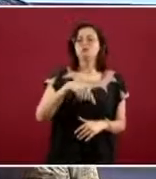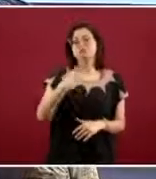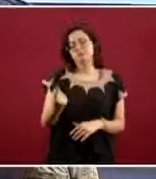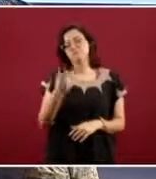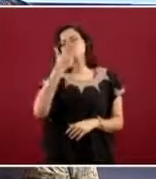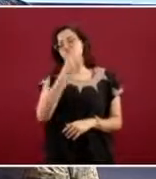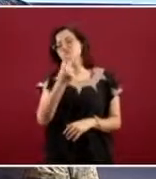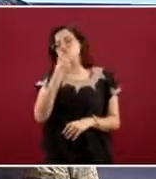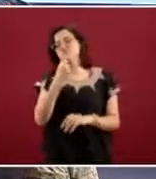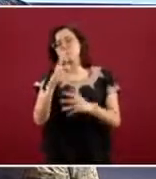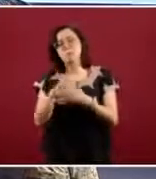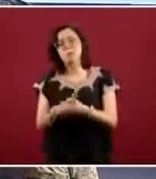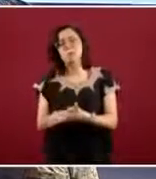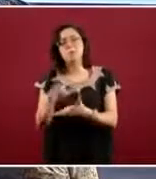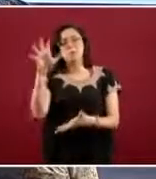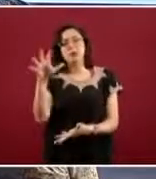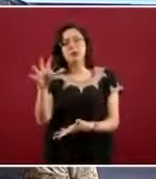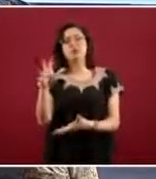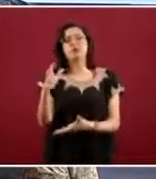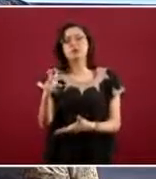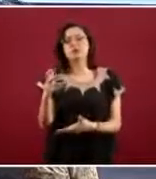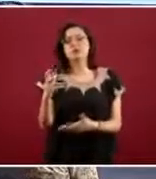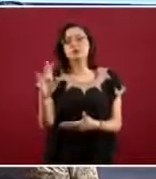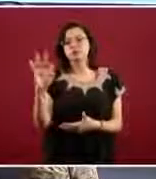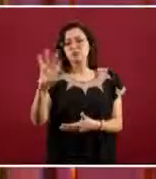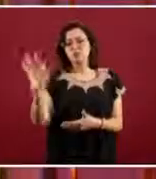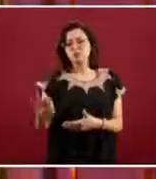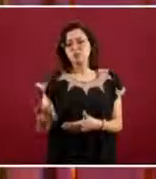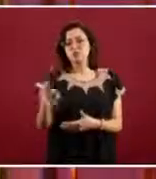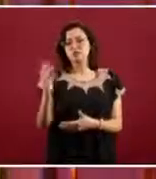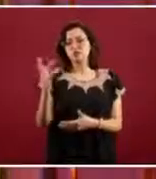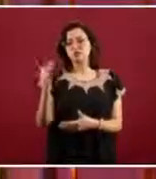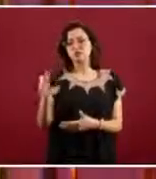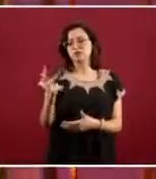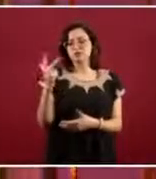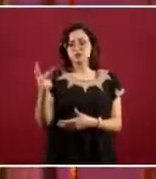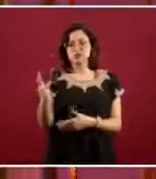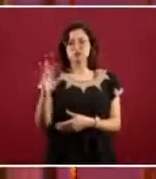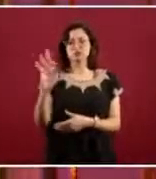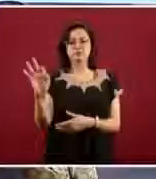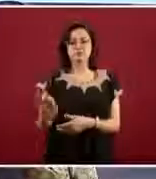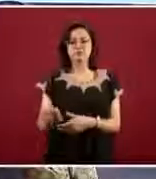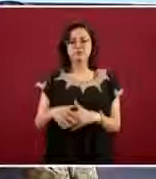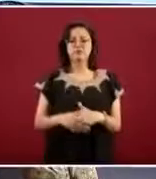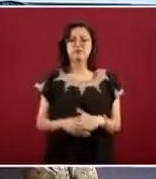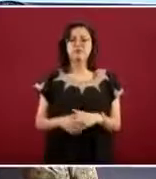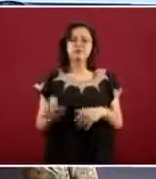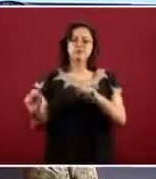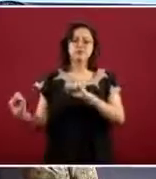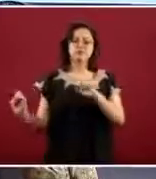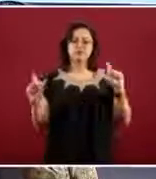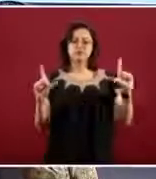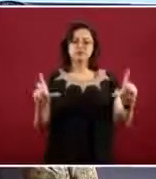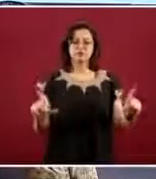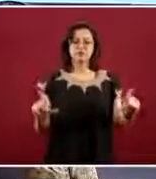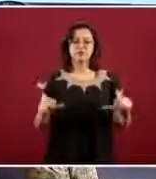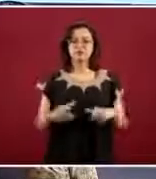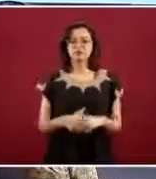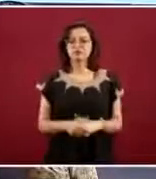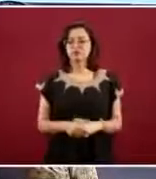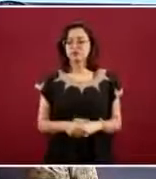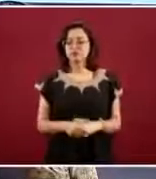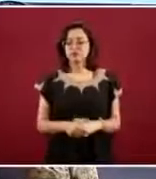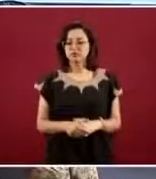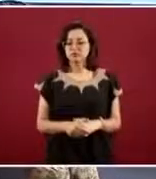siguen teniendo un poco más de carga acumulada con un 58%. En la siguiente diapositiva vemos